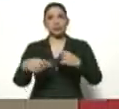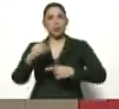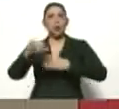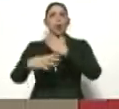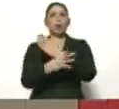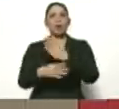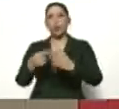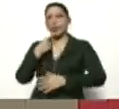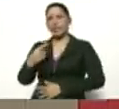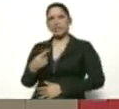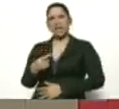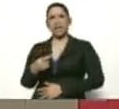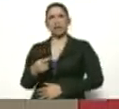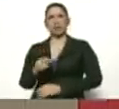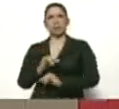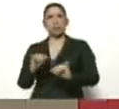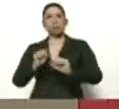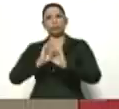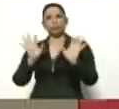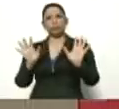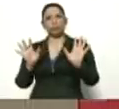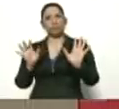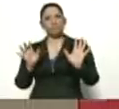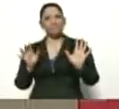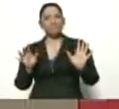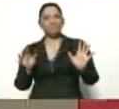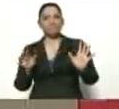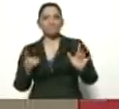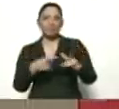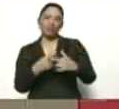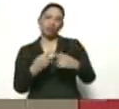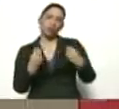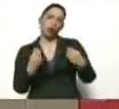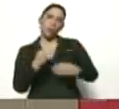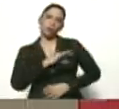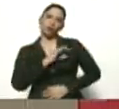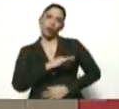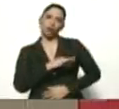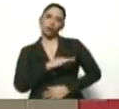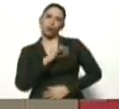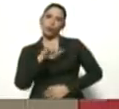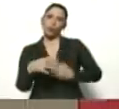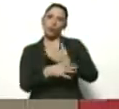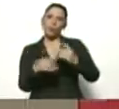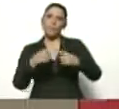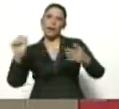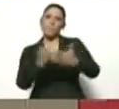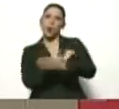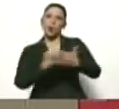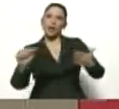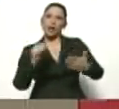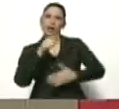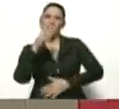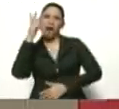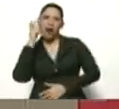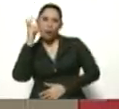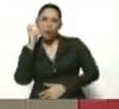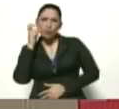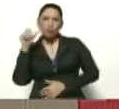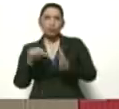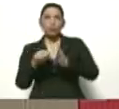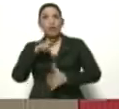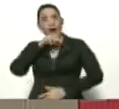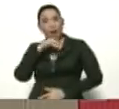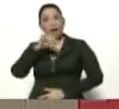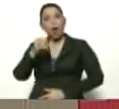diciendo que acepte la renuncia ajá bien y cómo va a ser usted ese agudo para borrar el audio donde habla con este